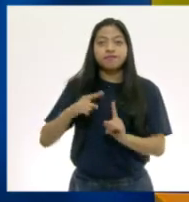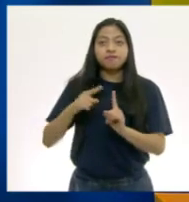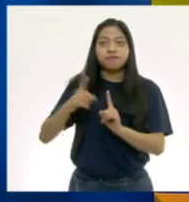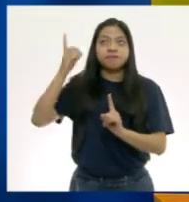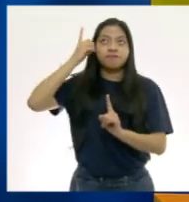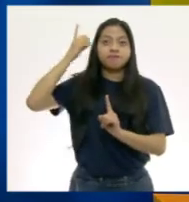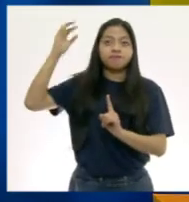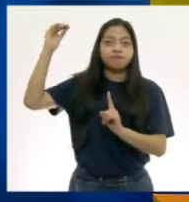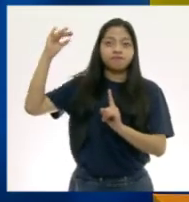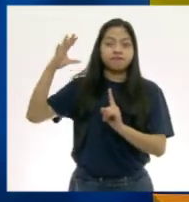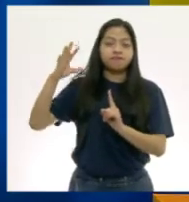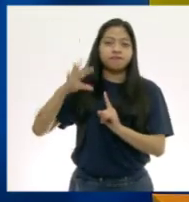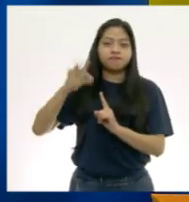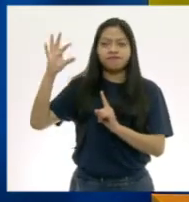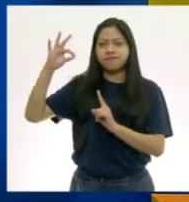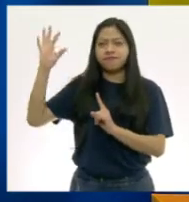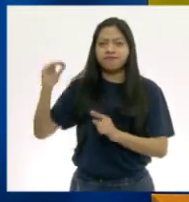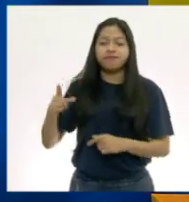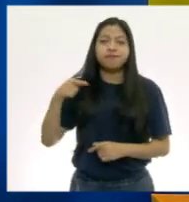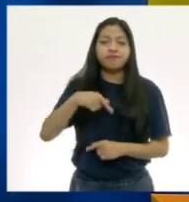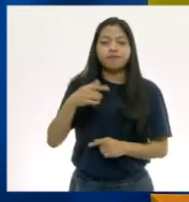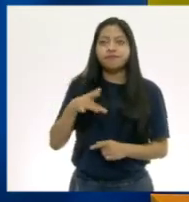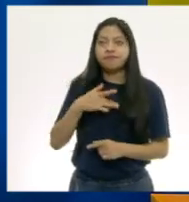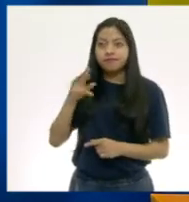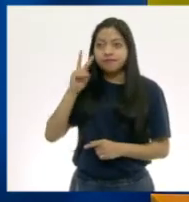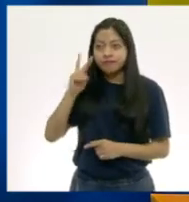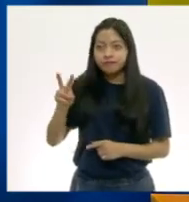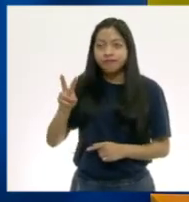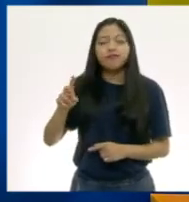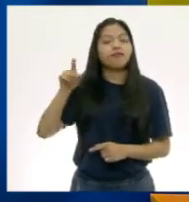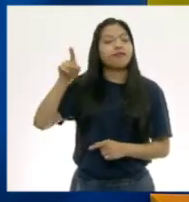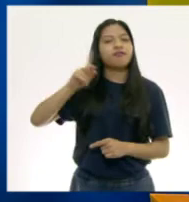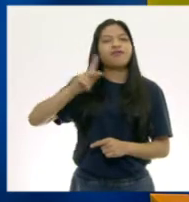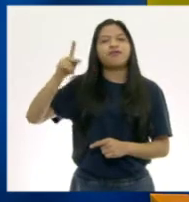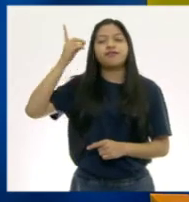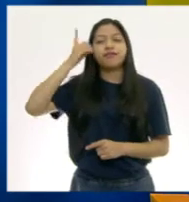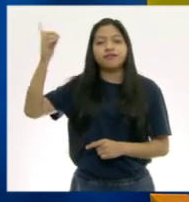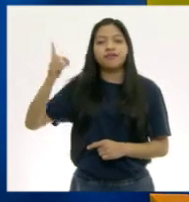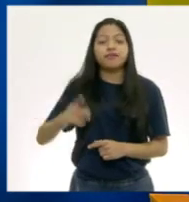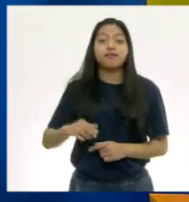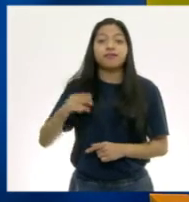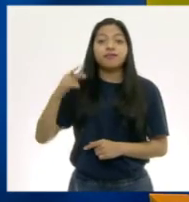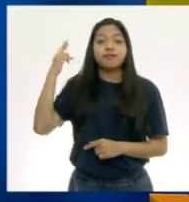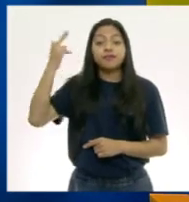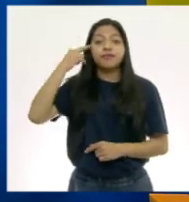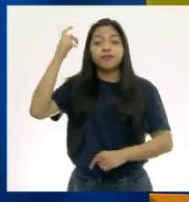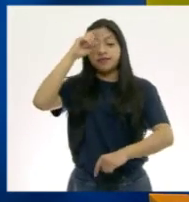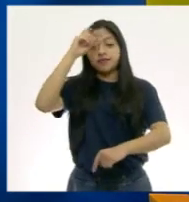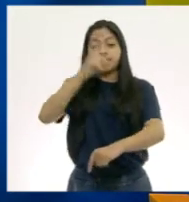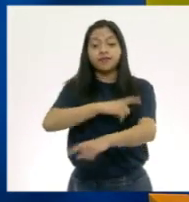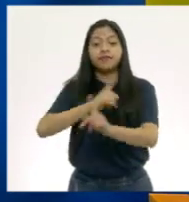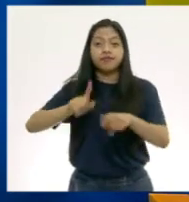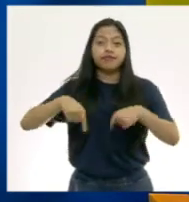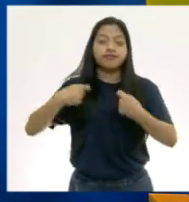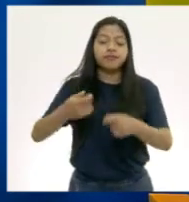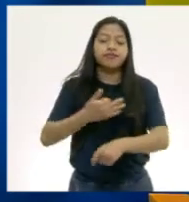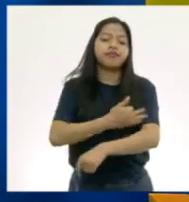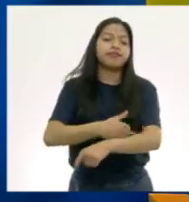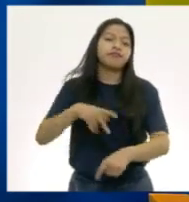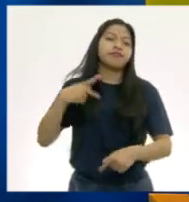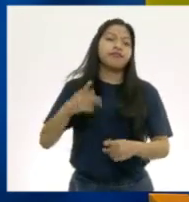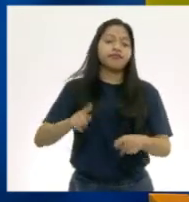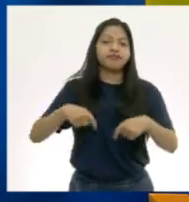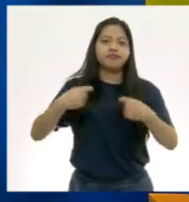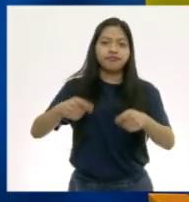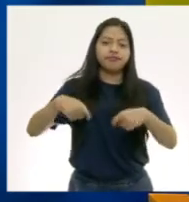hecho, ellos lo consideraban un ser divino. Por lo general, el sucesor de un faraón era un miembro de su familia y solían estar